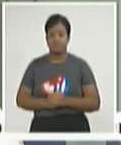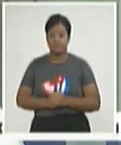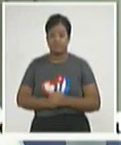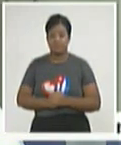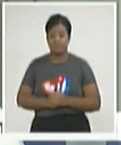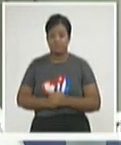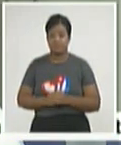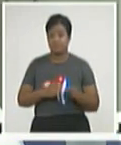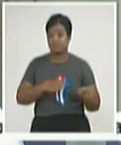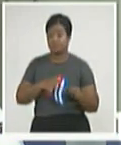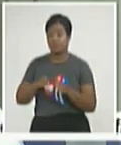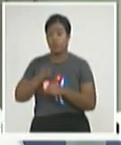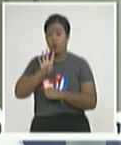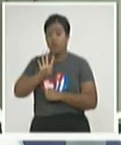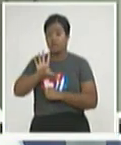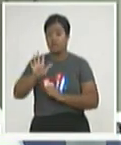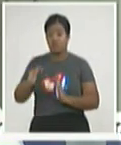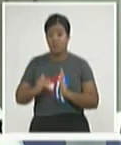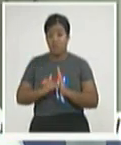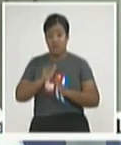45.518 sospechosos,